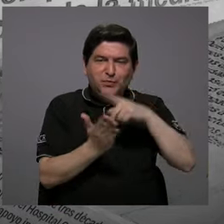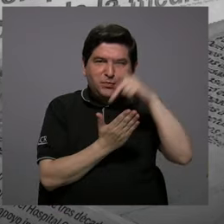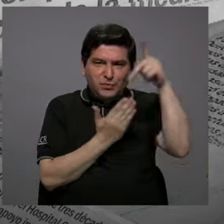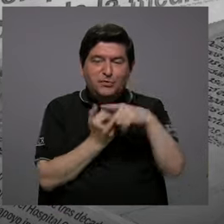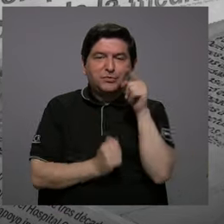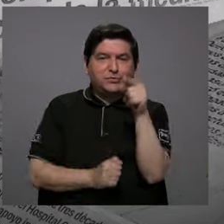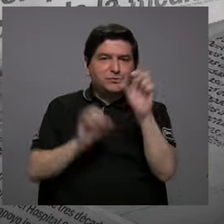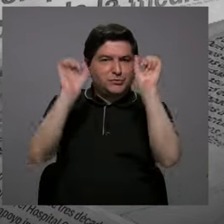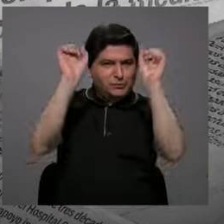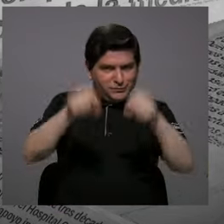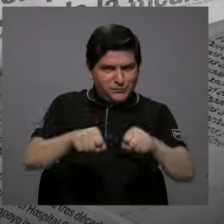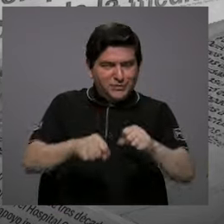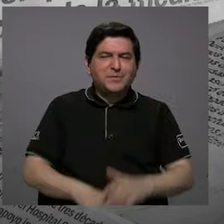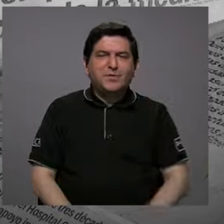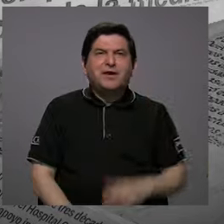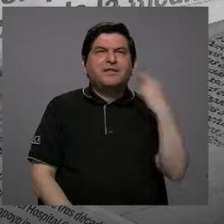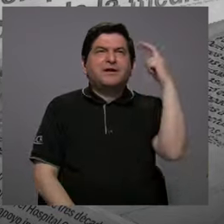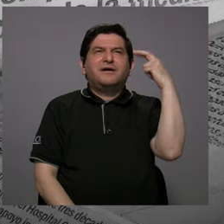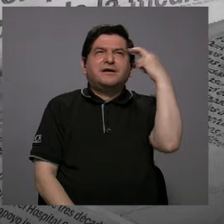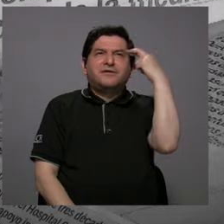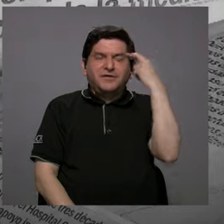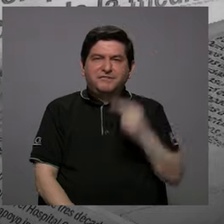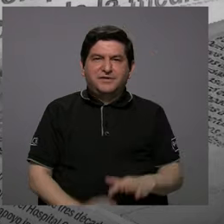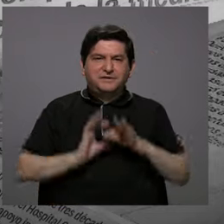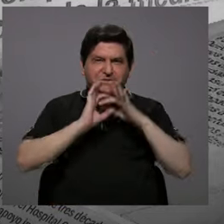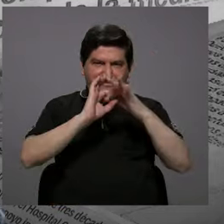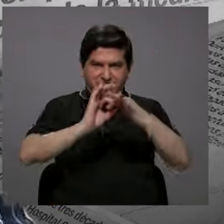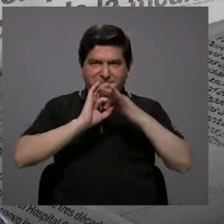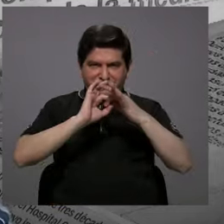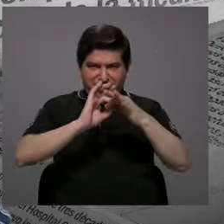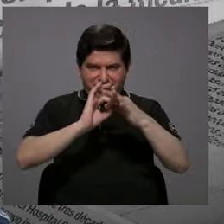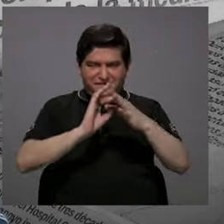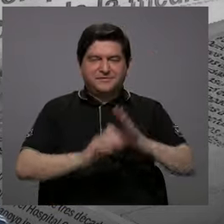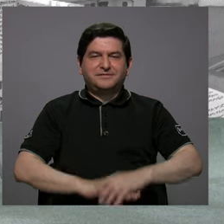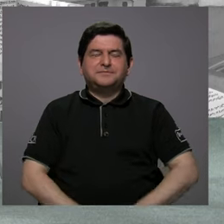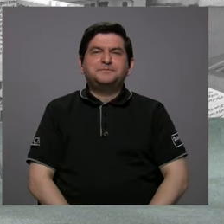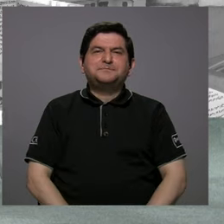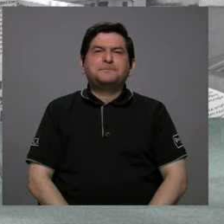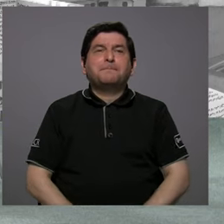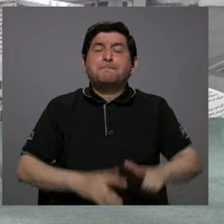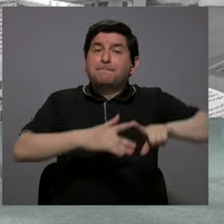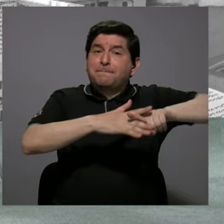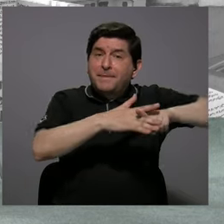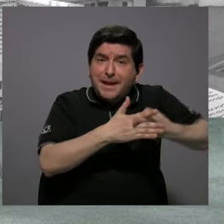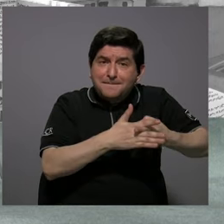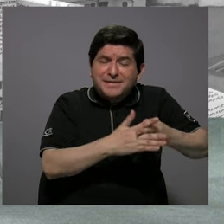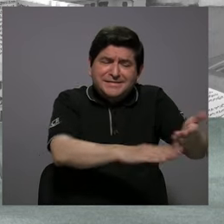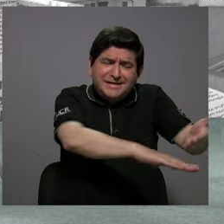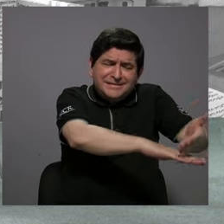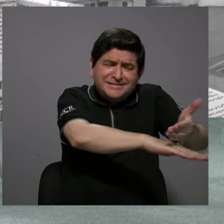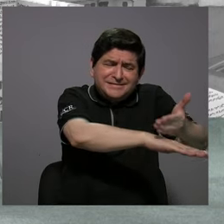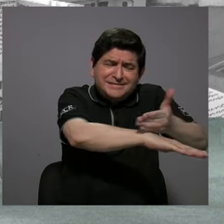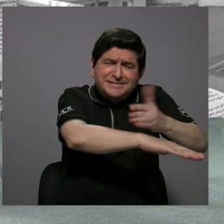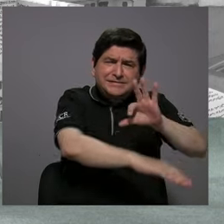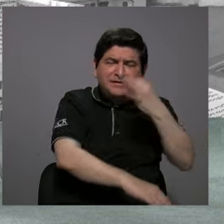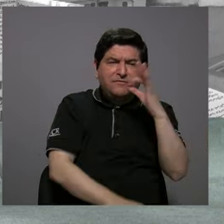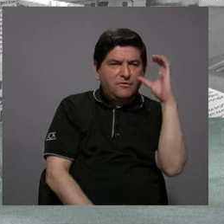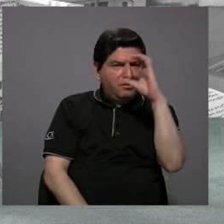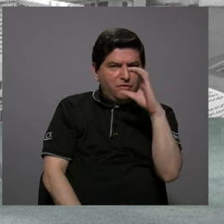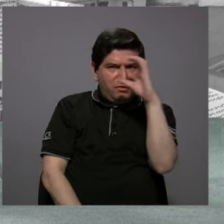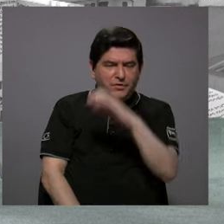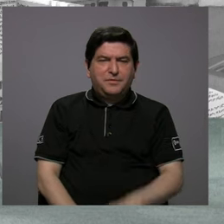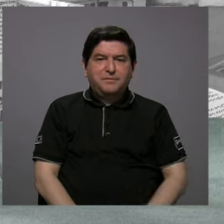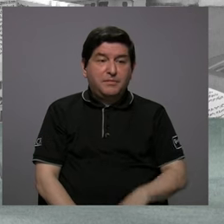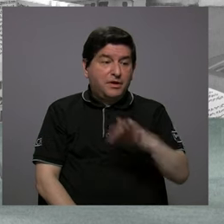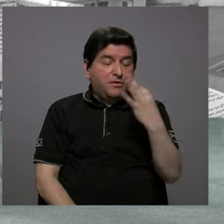programa para eh reflexionar con esto que usted señala hay que empezar a mejorar nuestra forma de Buscar